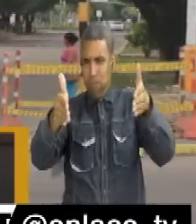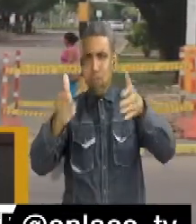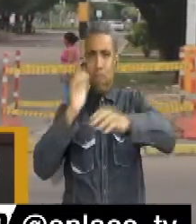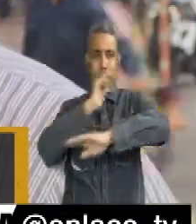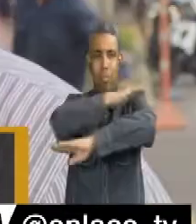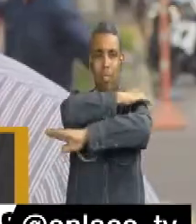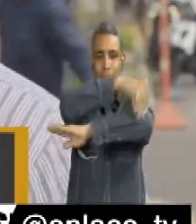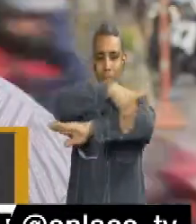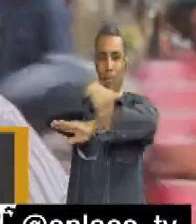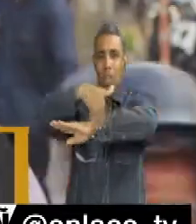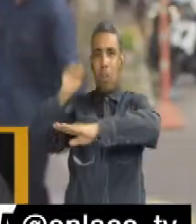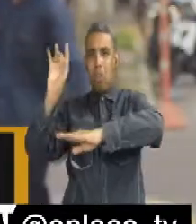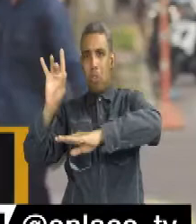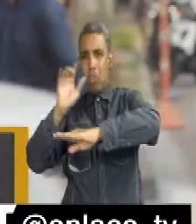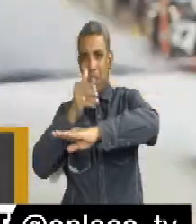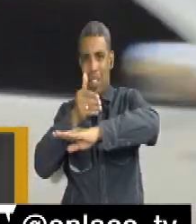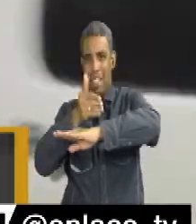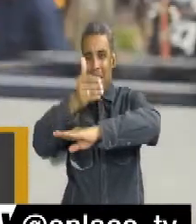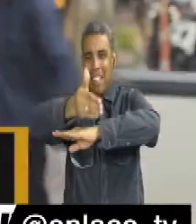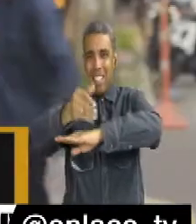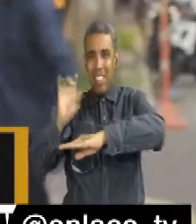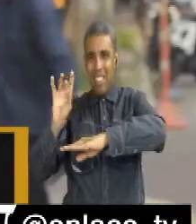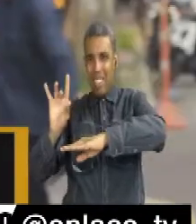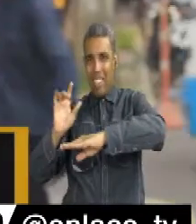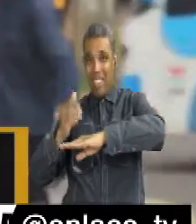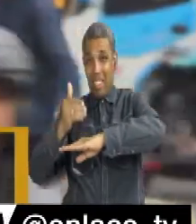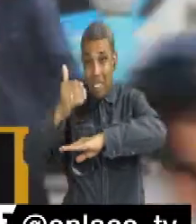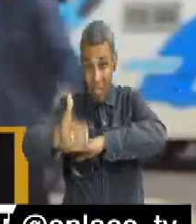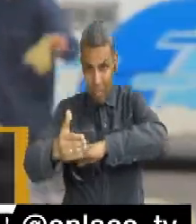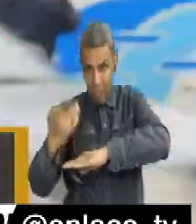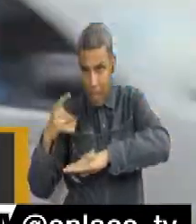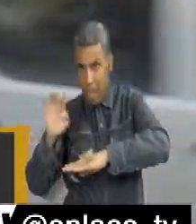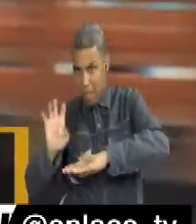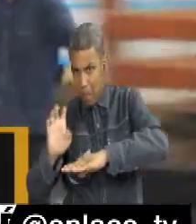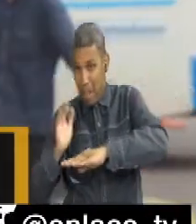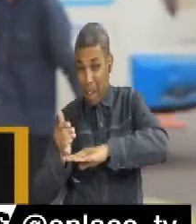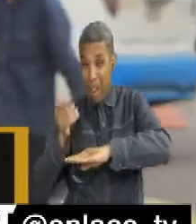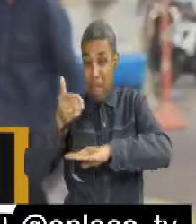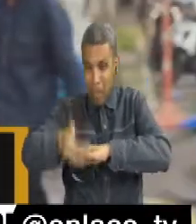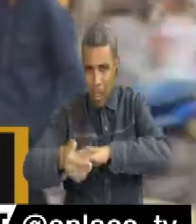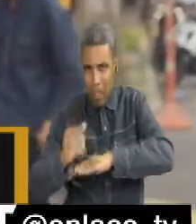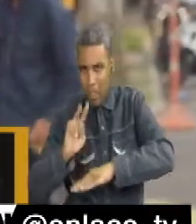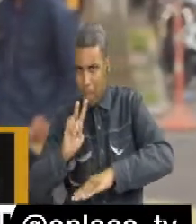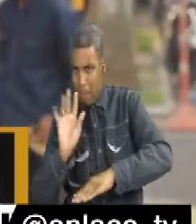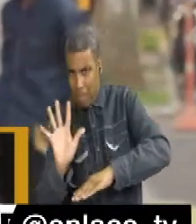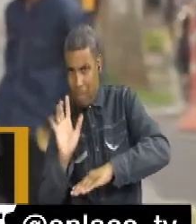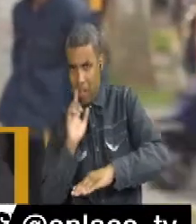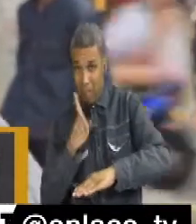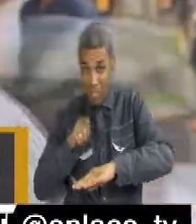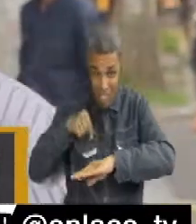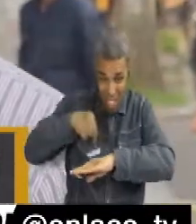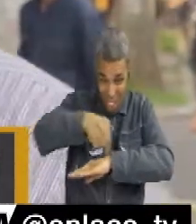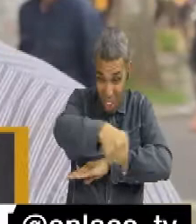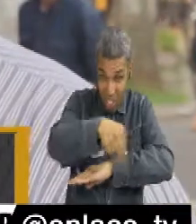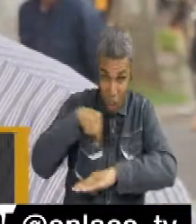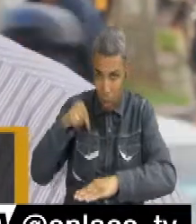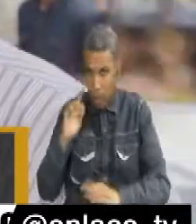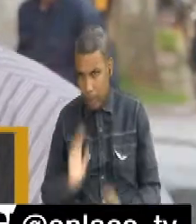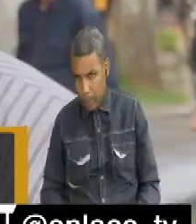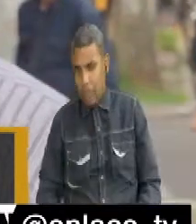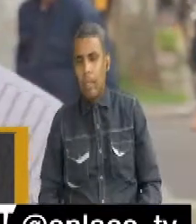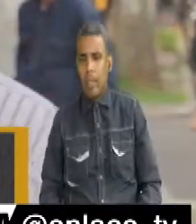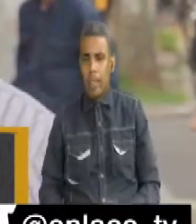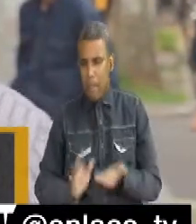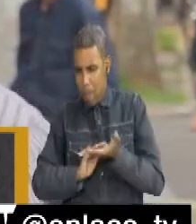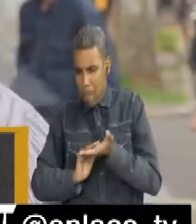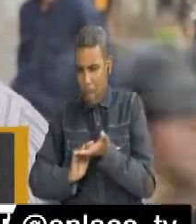de la 50 con 15, 50 con 19 y 50 con 25. Después de atacar todo el corredor de la 50, nos iremos al corredor